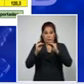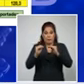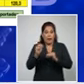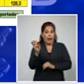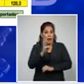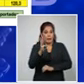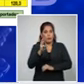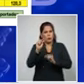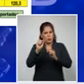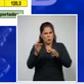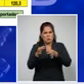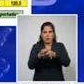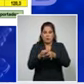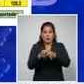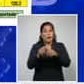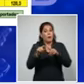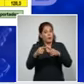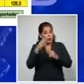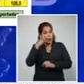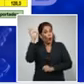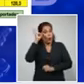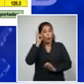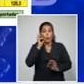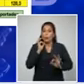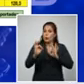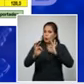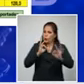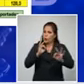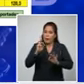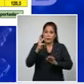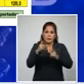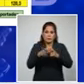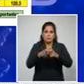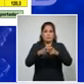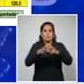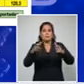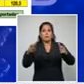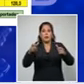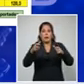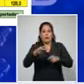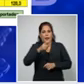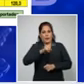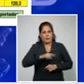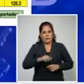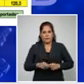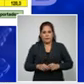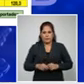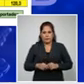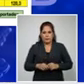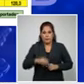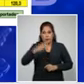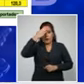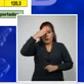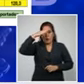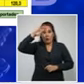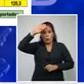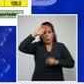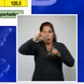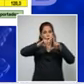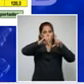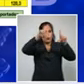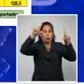país, pero ojo, las 3 más elevadas que en el día de ayer. Y Cuba incrementa